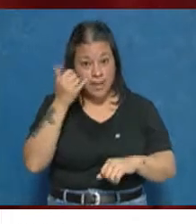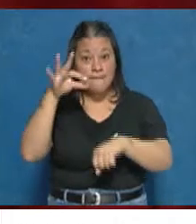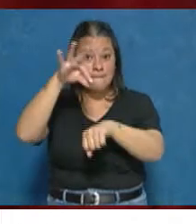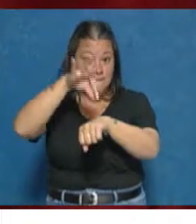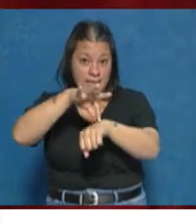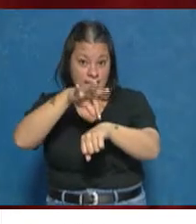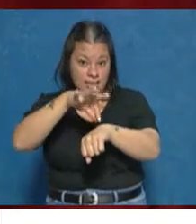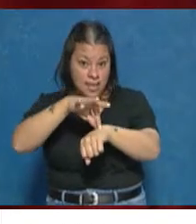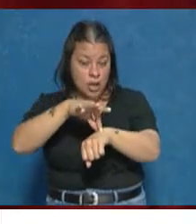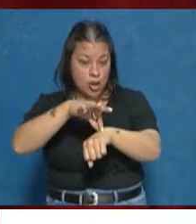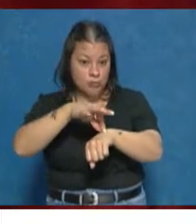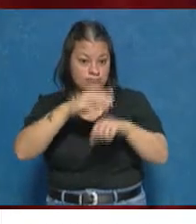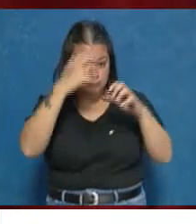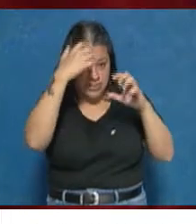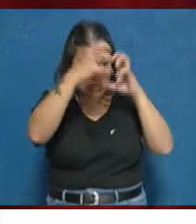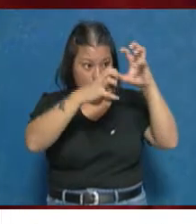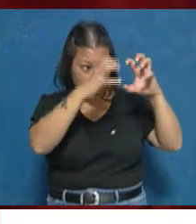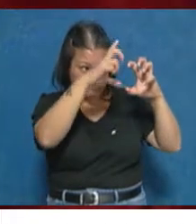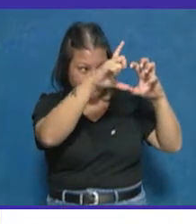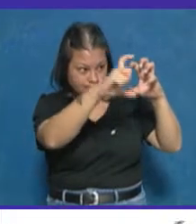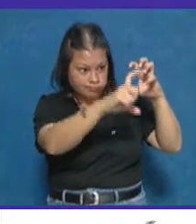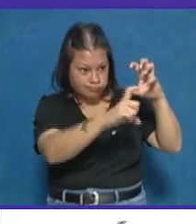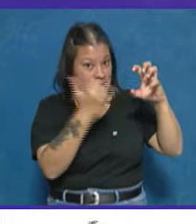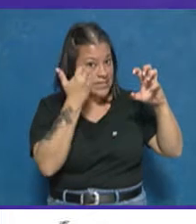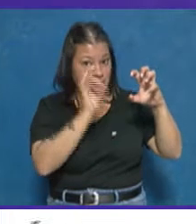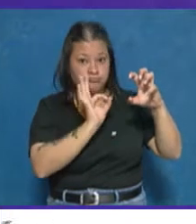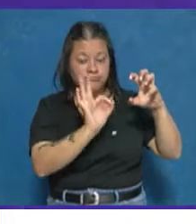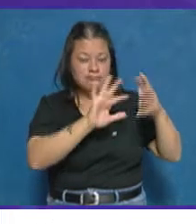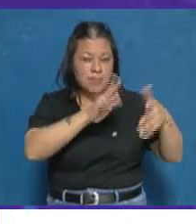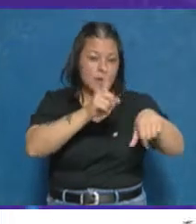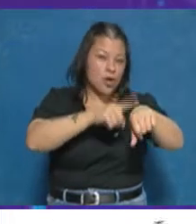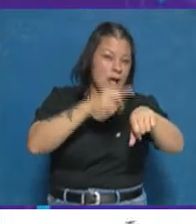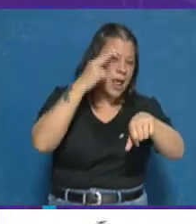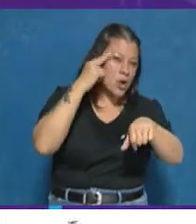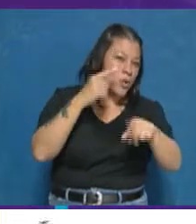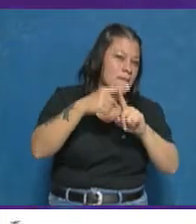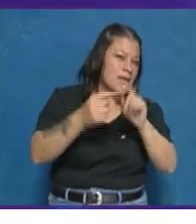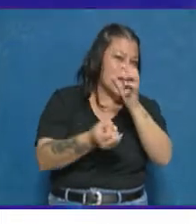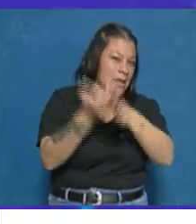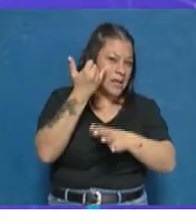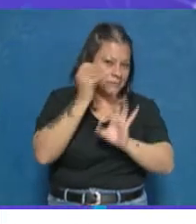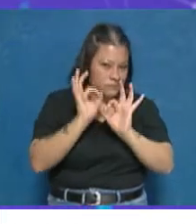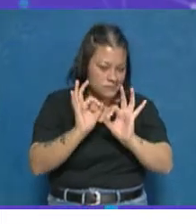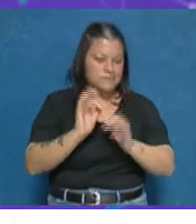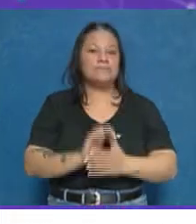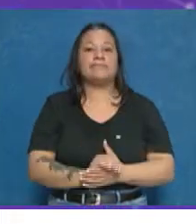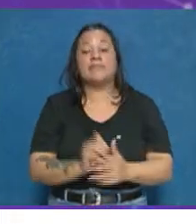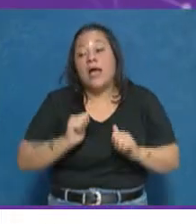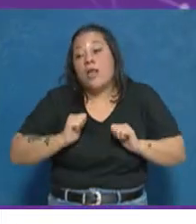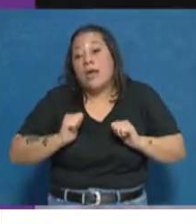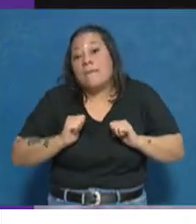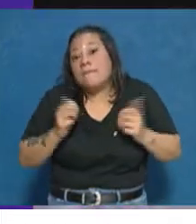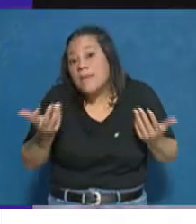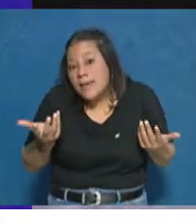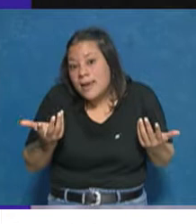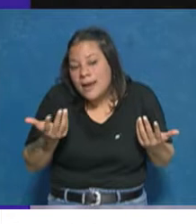le realizaron ya esta resonancia de cerebro cerca de las 9:30 de la mañana, a la espera, por supuesto,